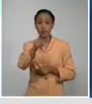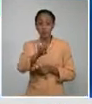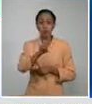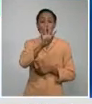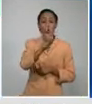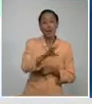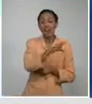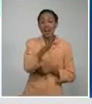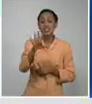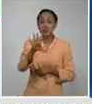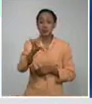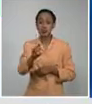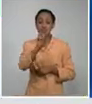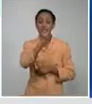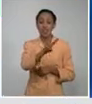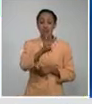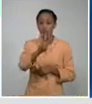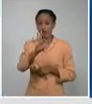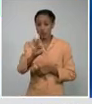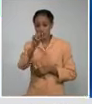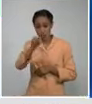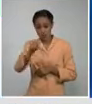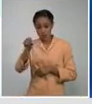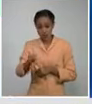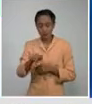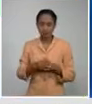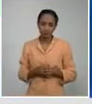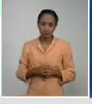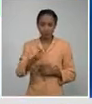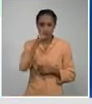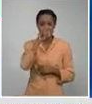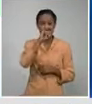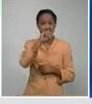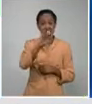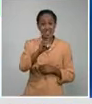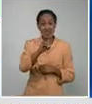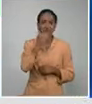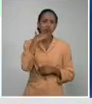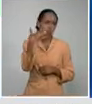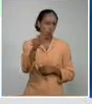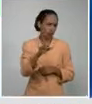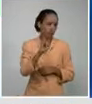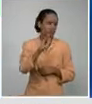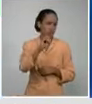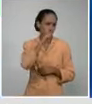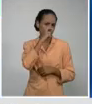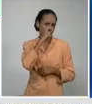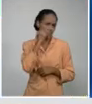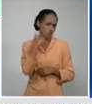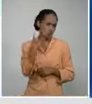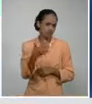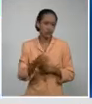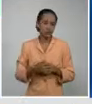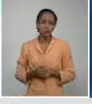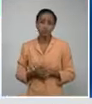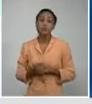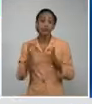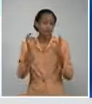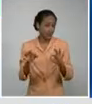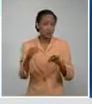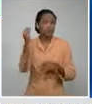59, 348. Y el de 60 y más, que no tengo que decir lo vulnerable de